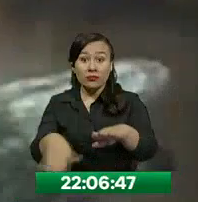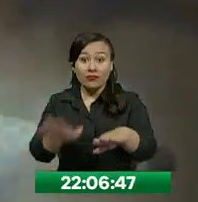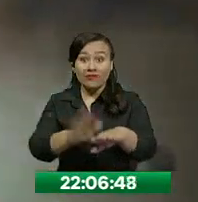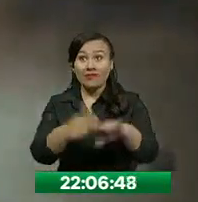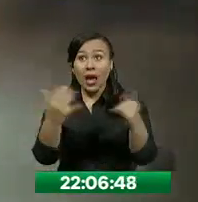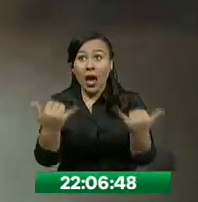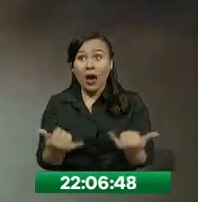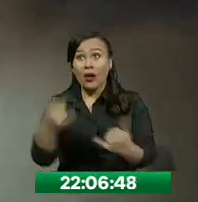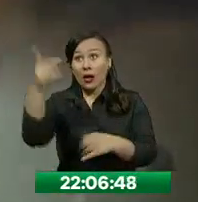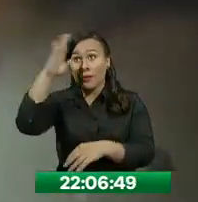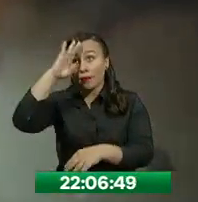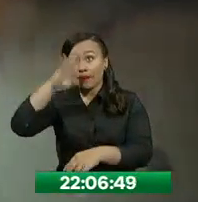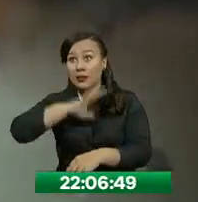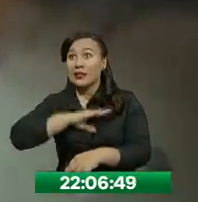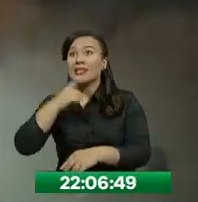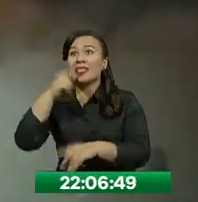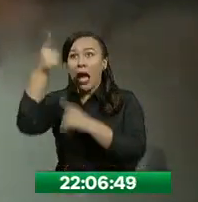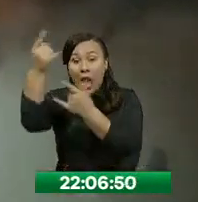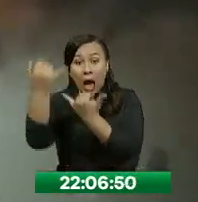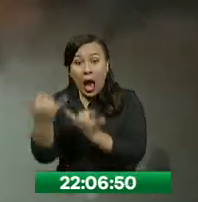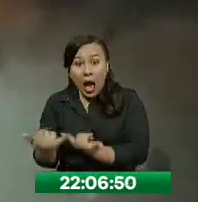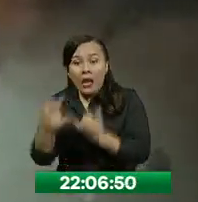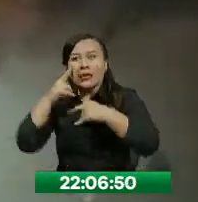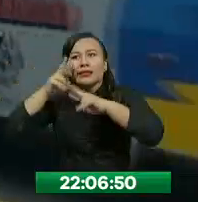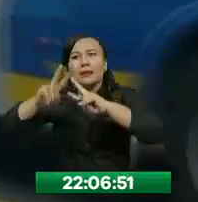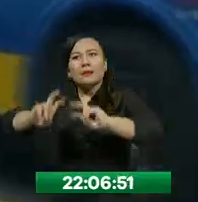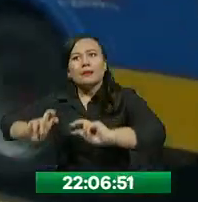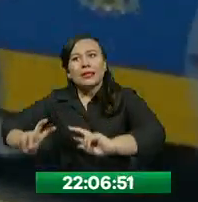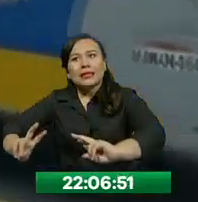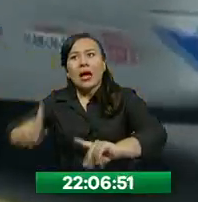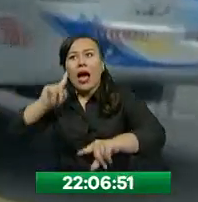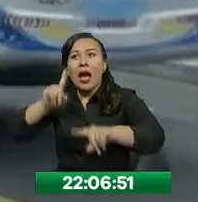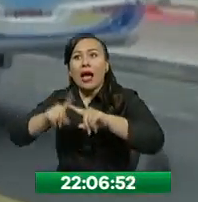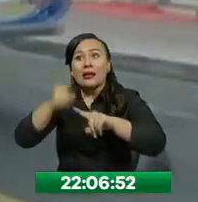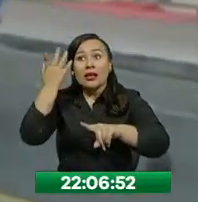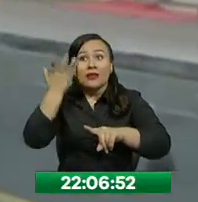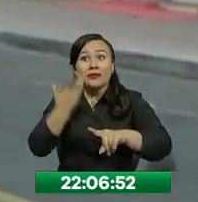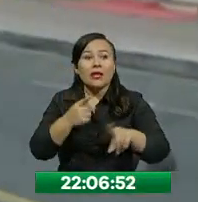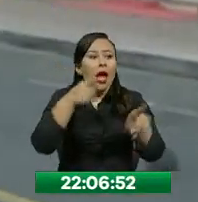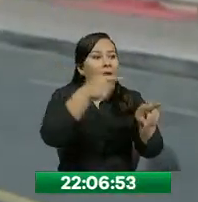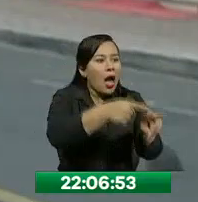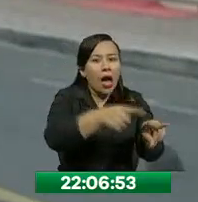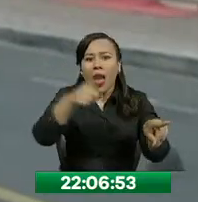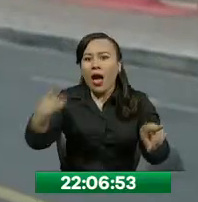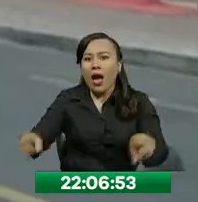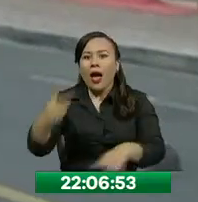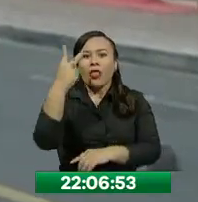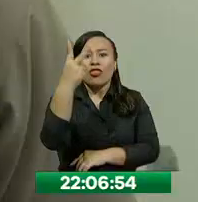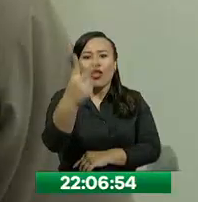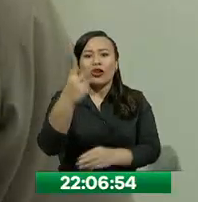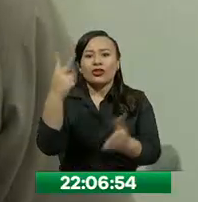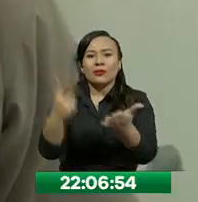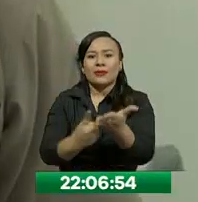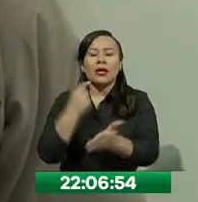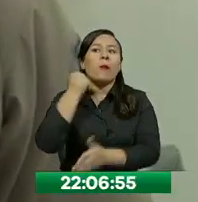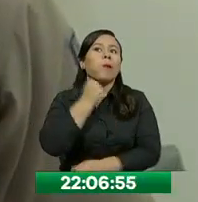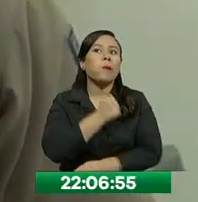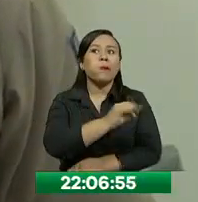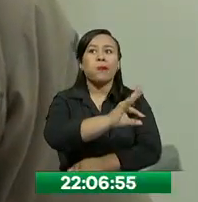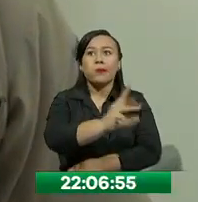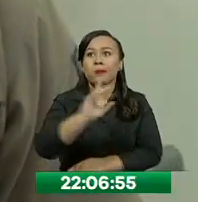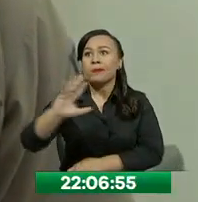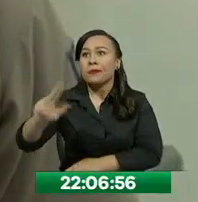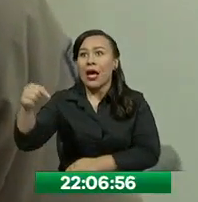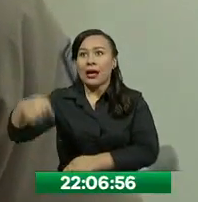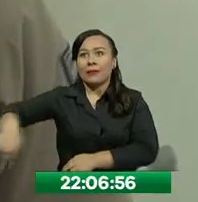Manta informó que el caso está en proceso de investigación. Hasta la fecha, dos asaltos han sido denunciados en esta zona. Mediante las